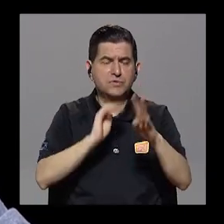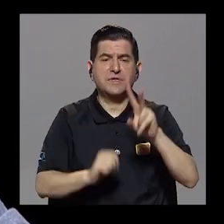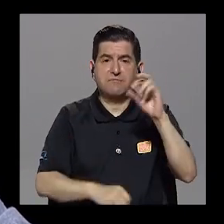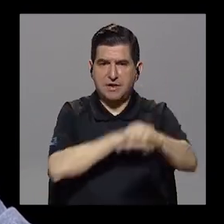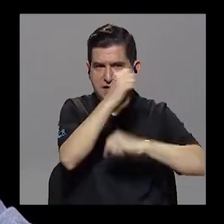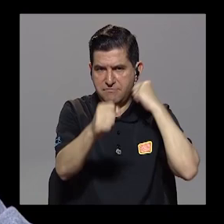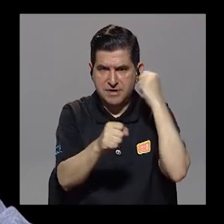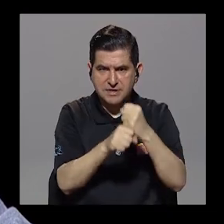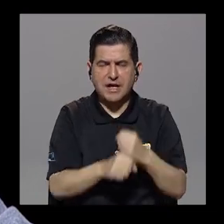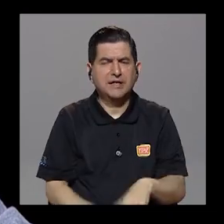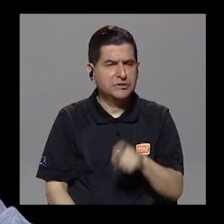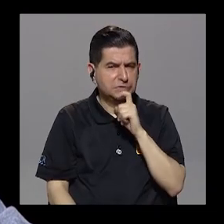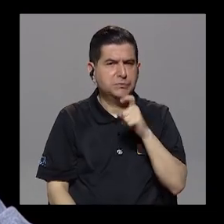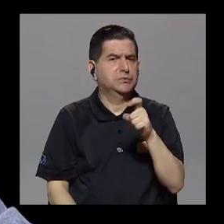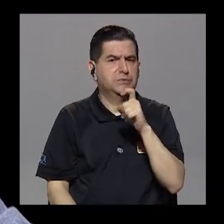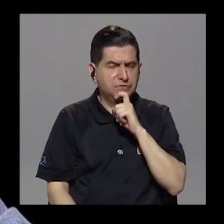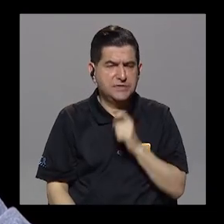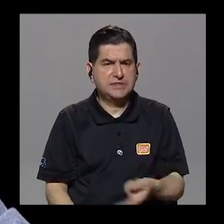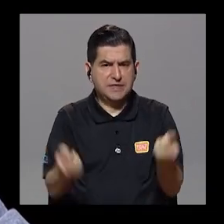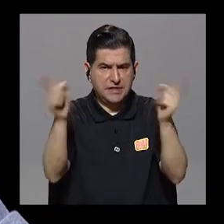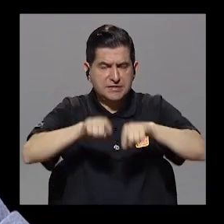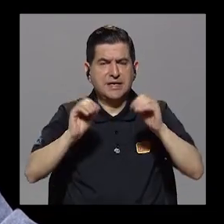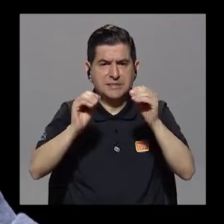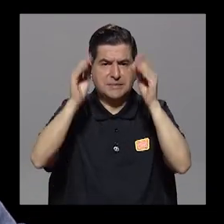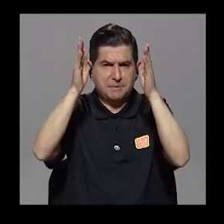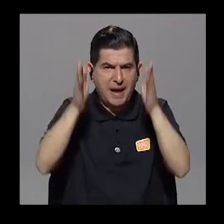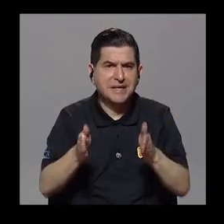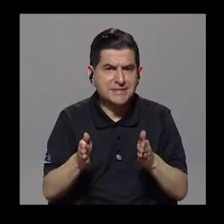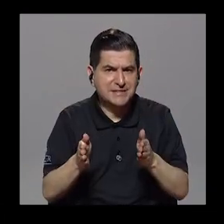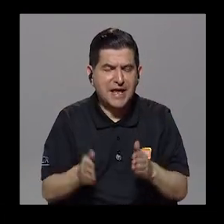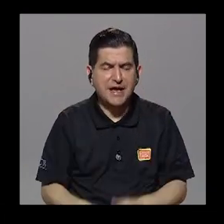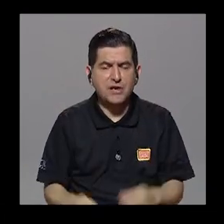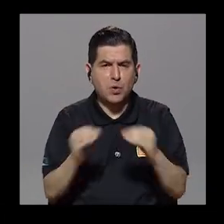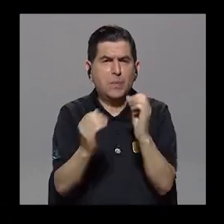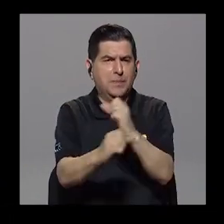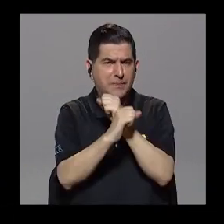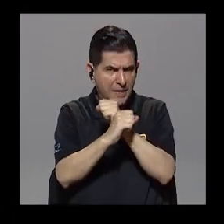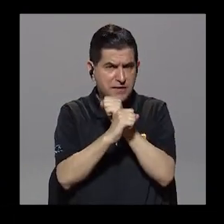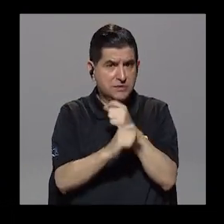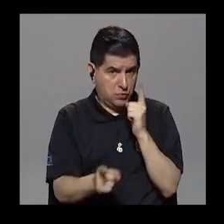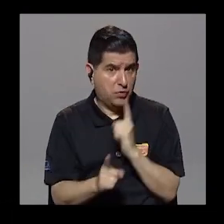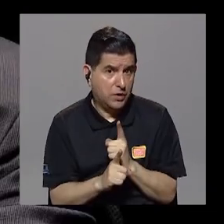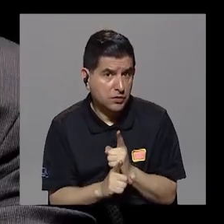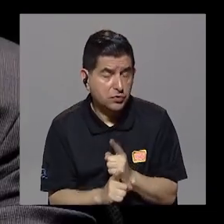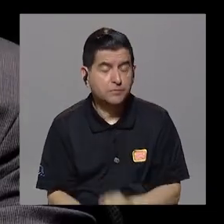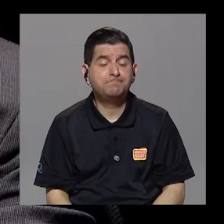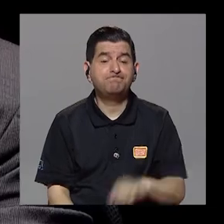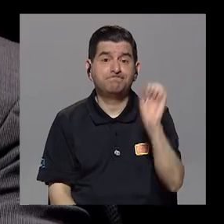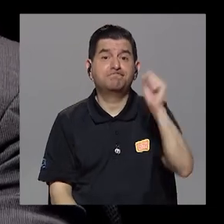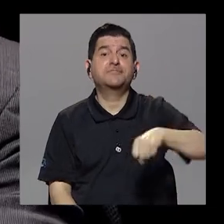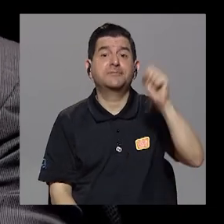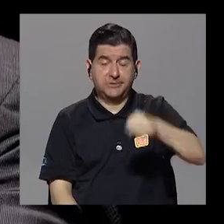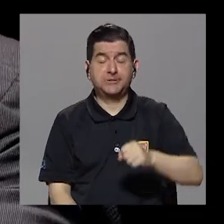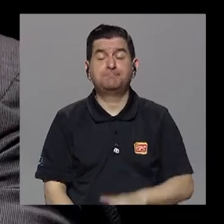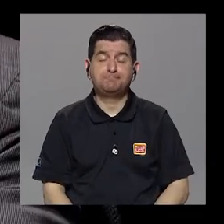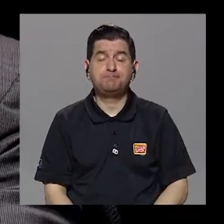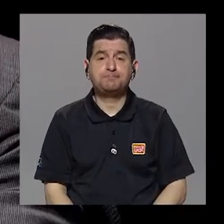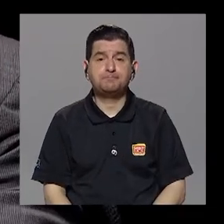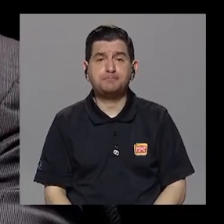unos próximos 20 años conflictivos. En el caso del magisterio, ¿se habla de mayor seguridad, don Álvaro? Sí,